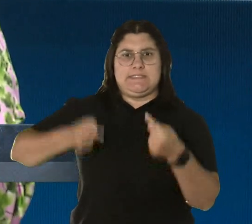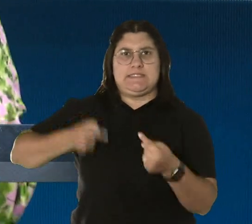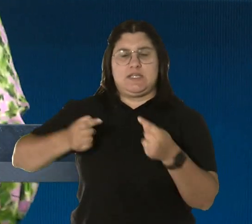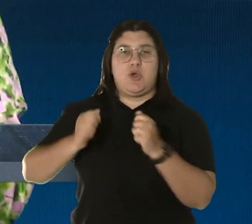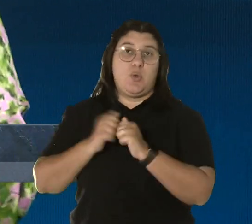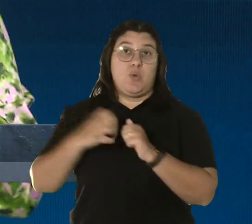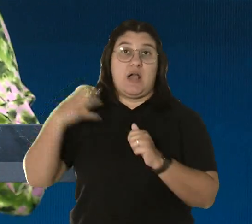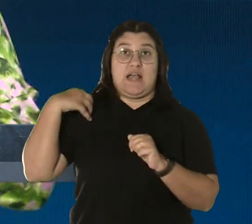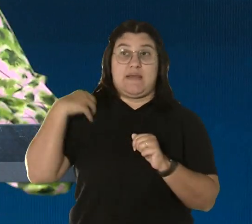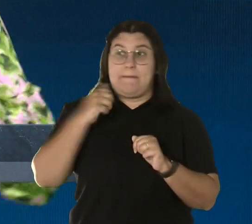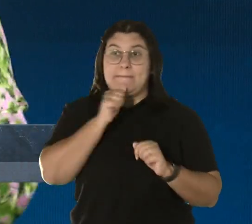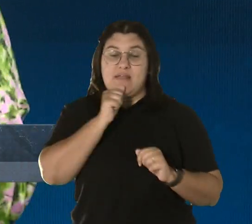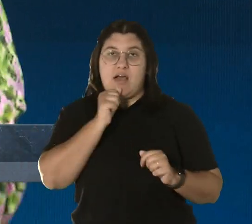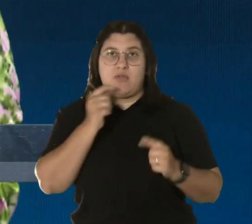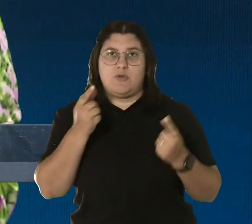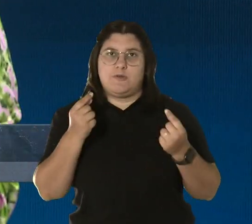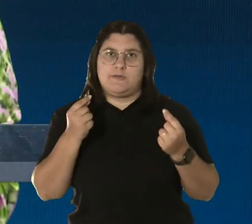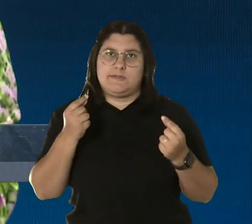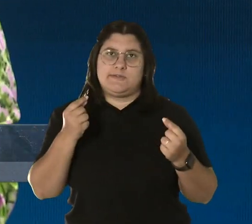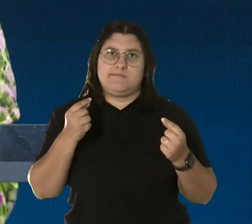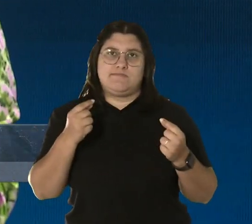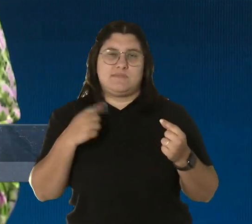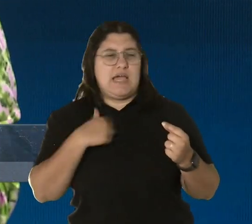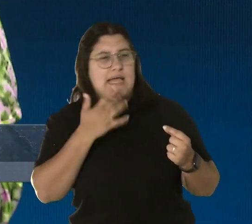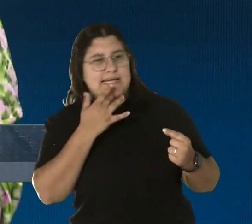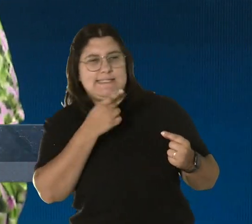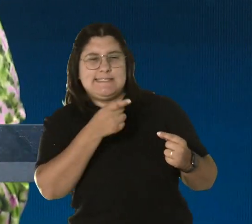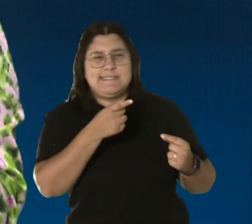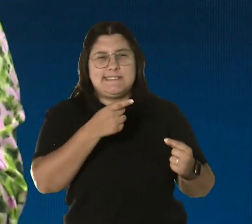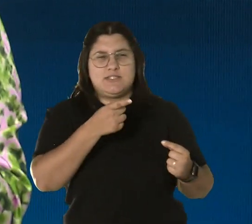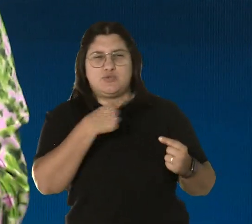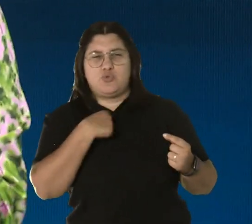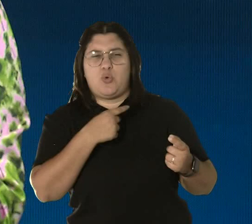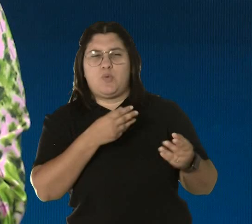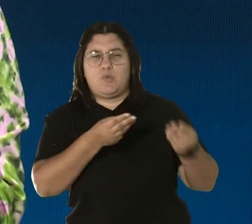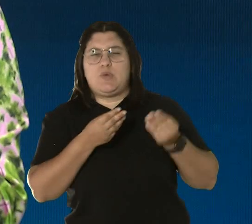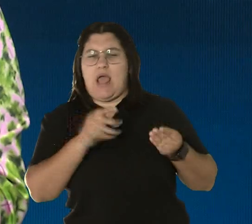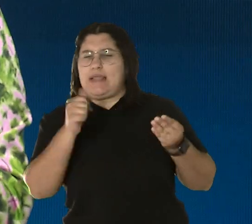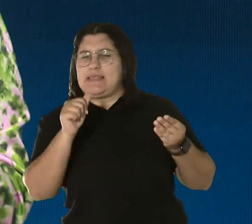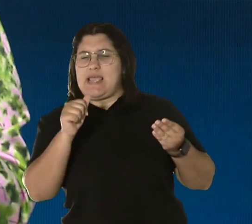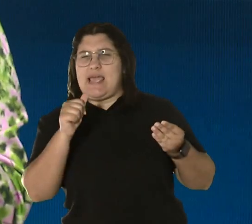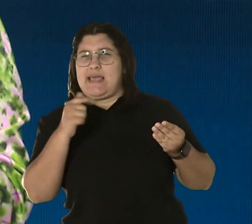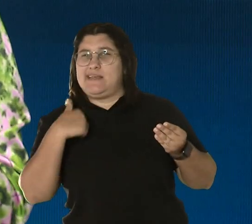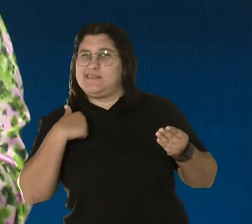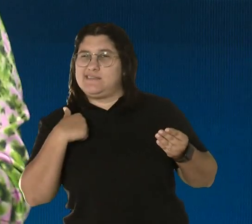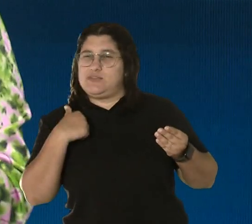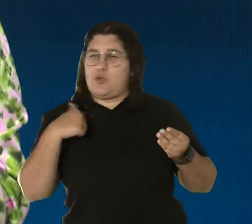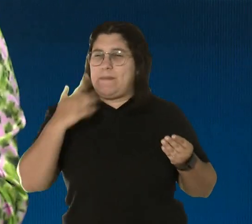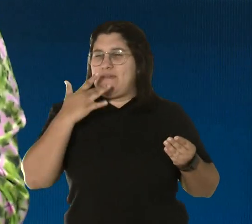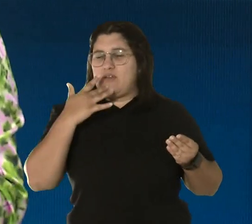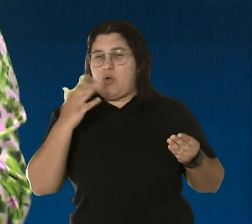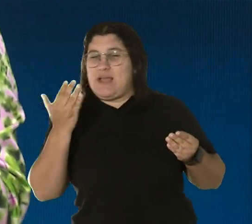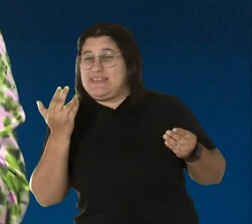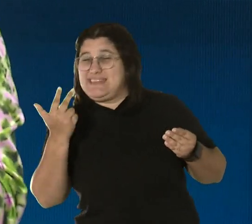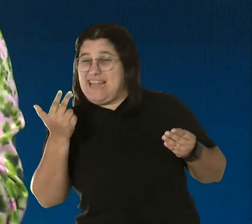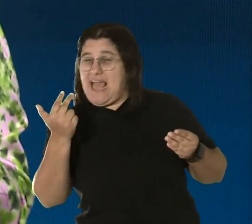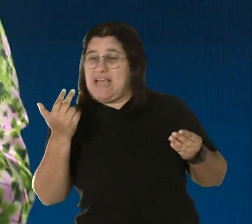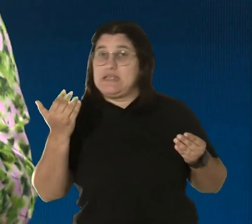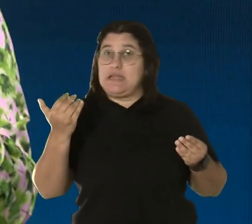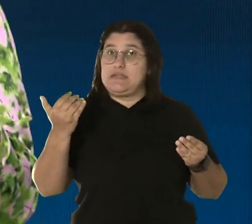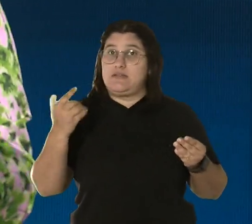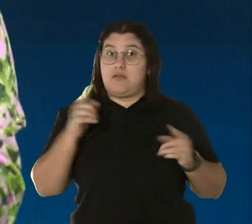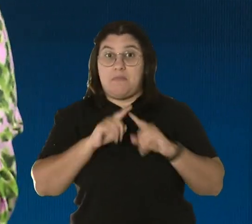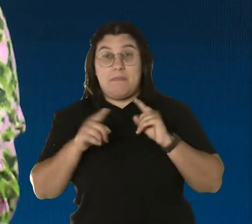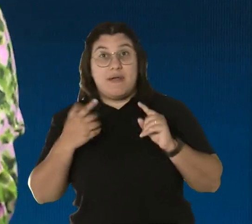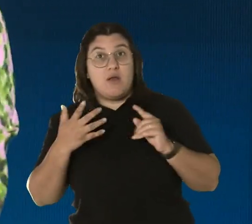privados. Y te dicen, no, mira, en realidad me ofreciste 10, pero realmente si no es por 13, 15, yo no me muevo. Y yo, wow, pero